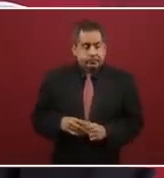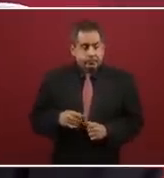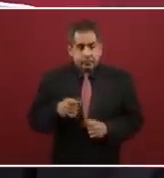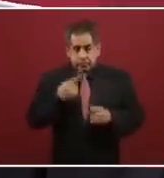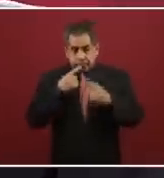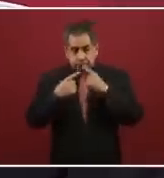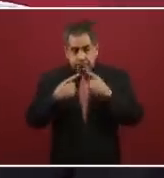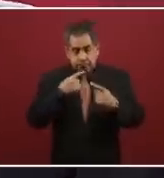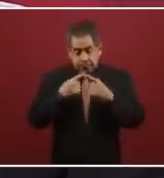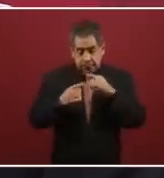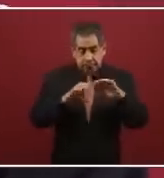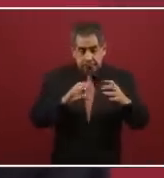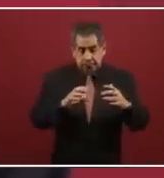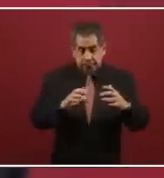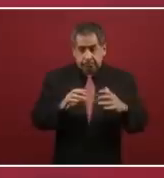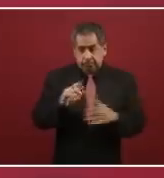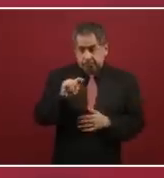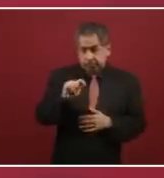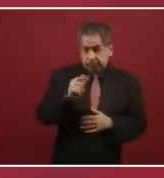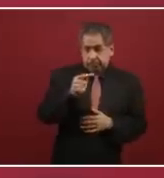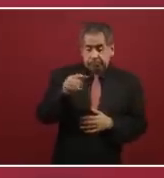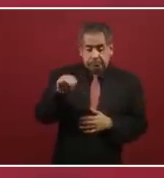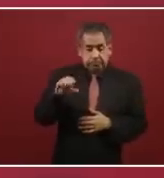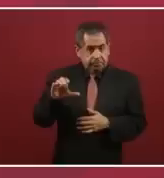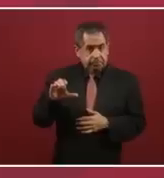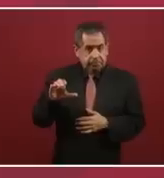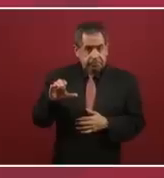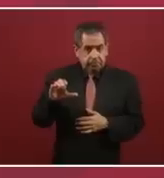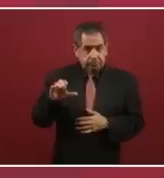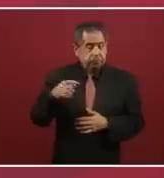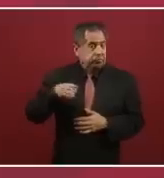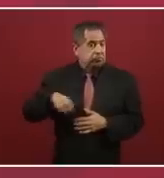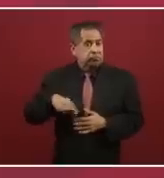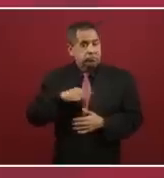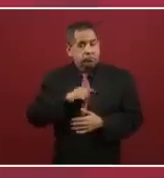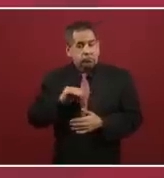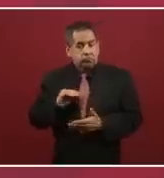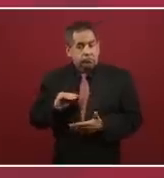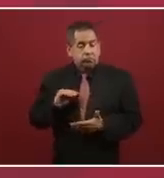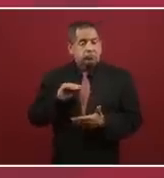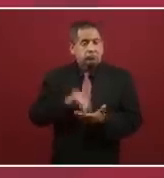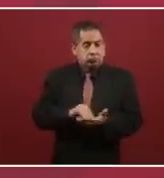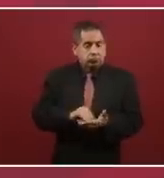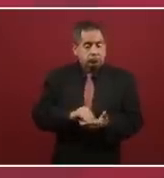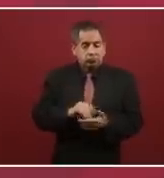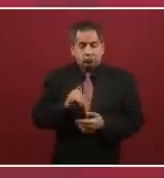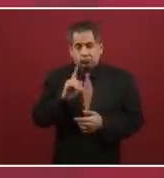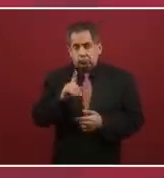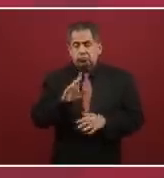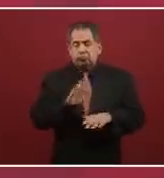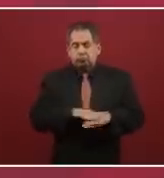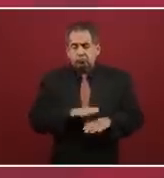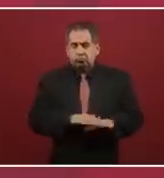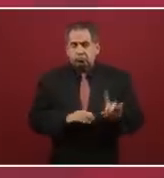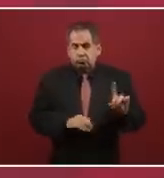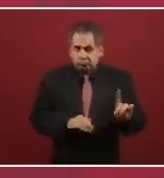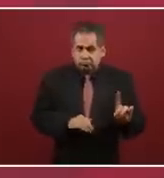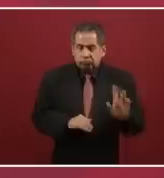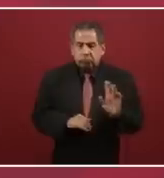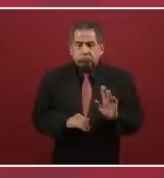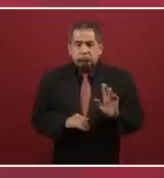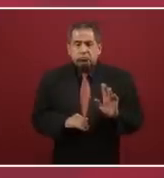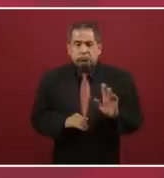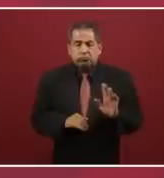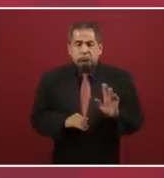tratado, nosotros pusimos como condición,